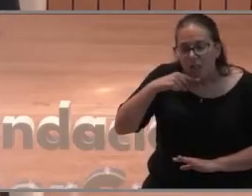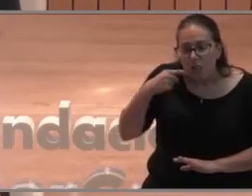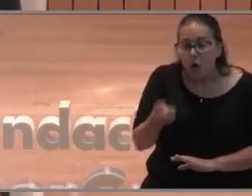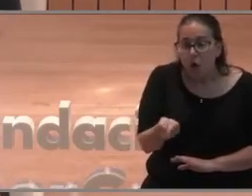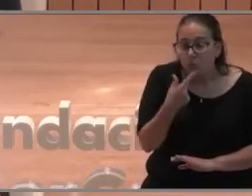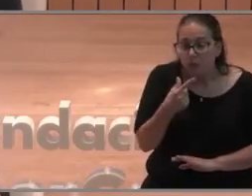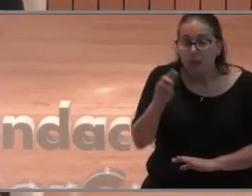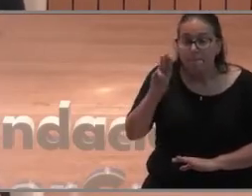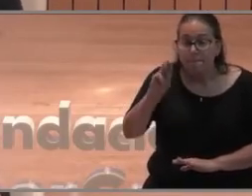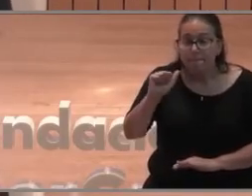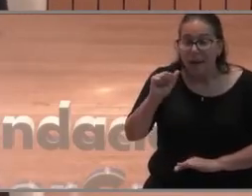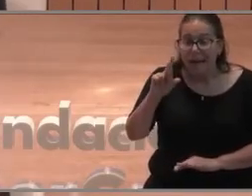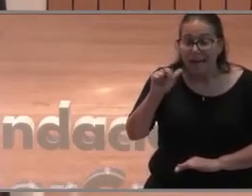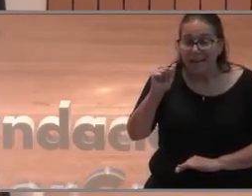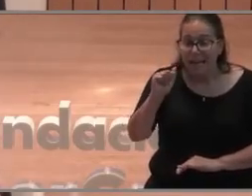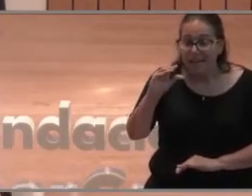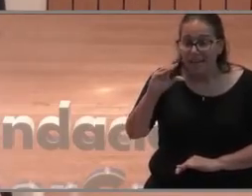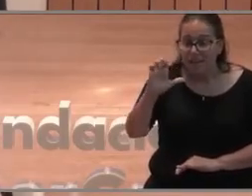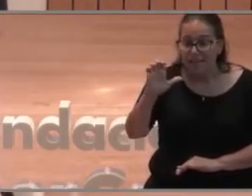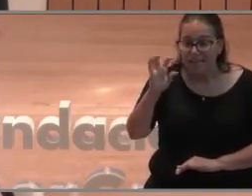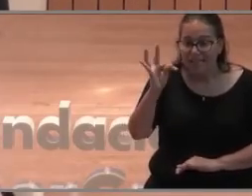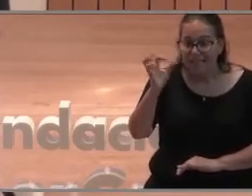paracetamol. Y además...